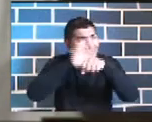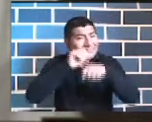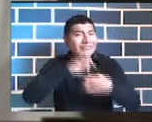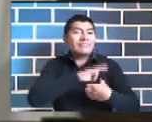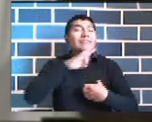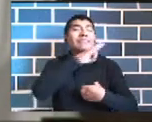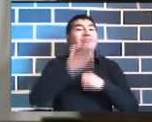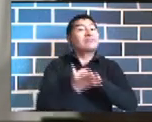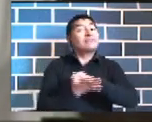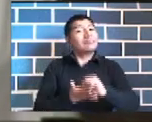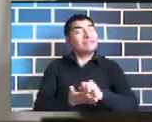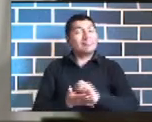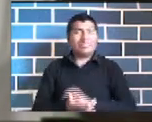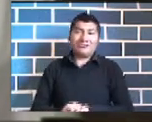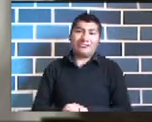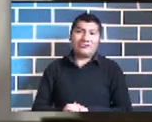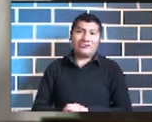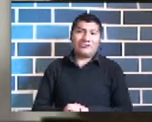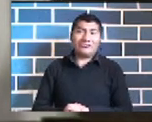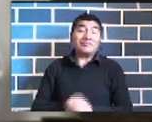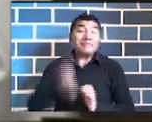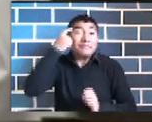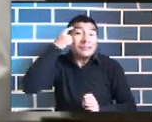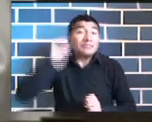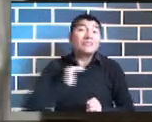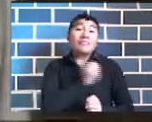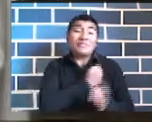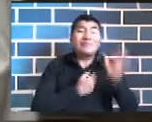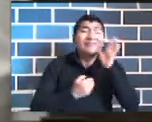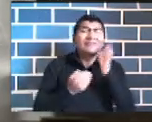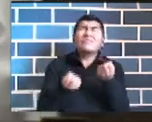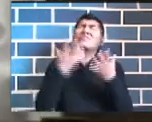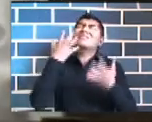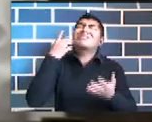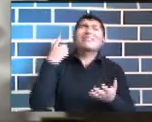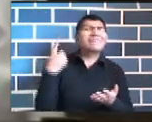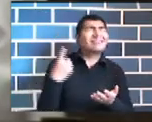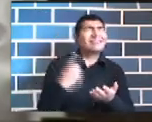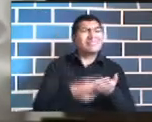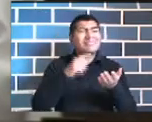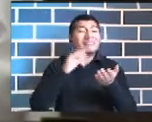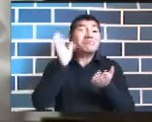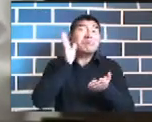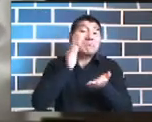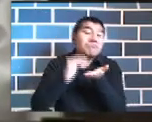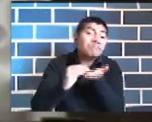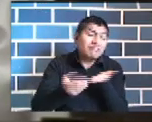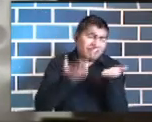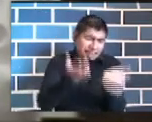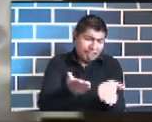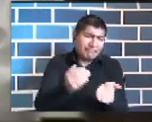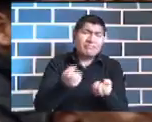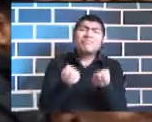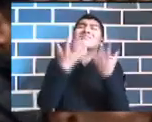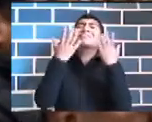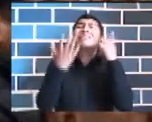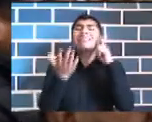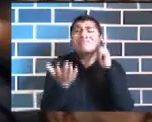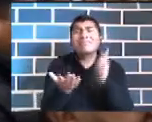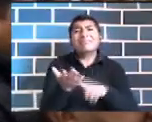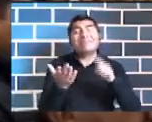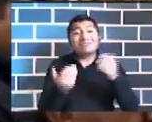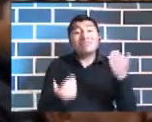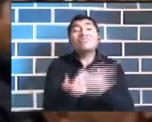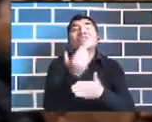Espíritu Santo. Pensemos en nuestra mamá, cuántas veces nos ha perdonado, cuántas veces nos ha dado una